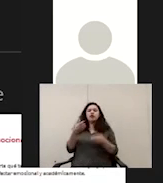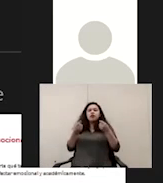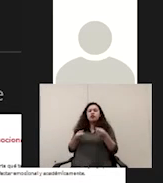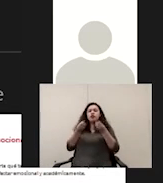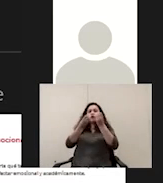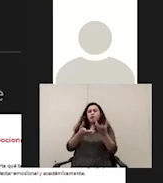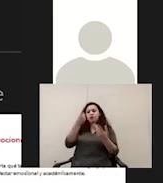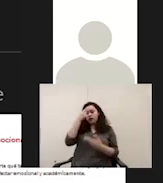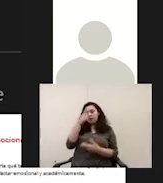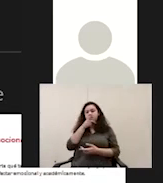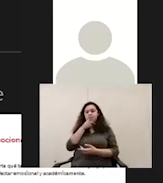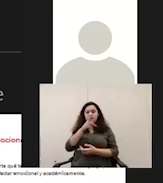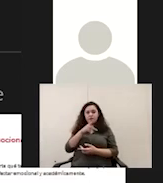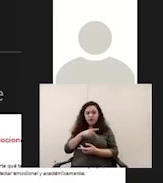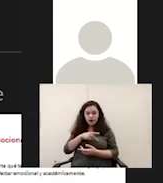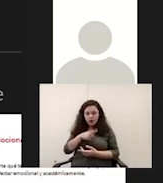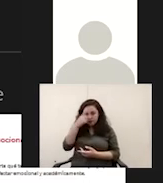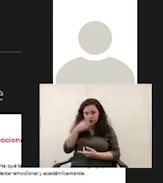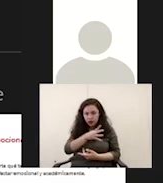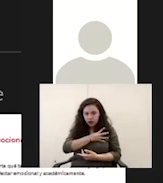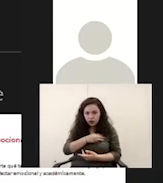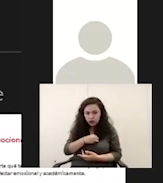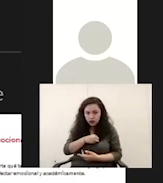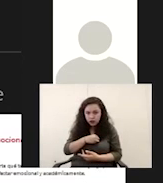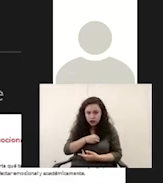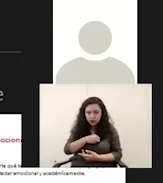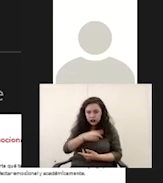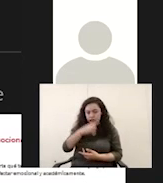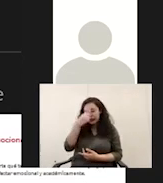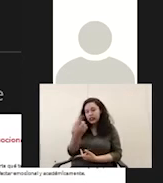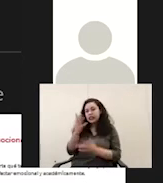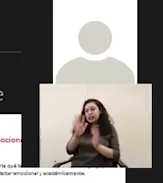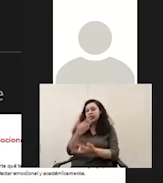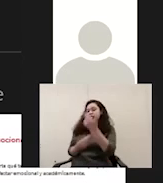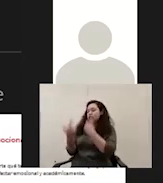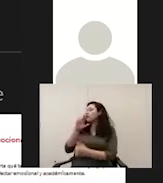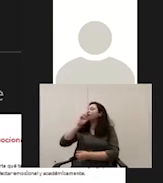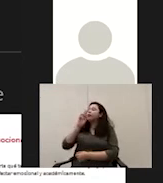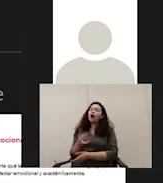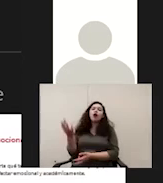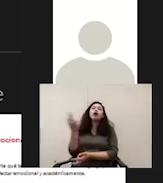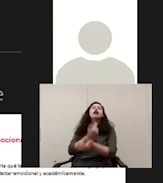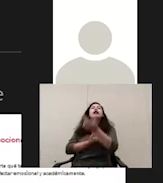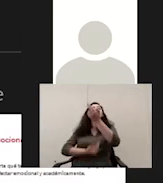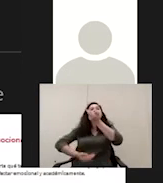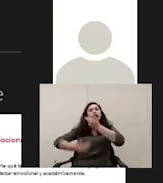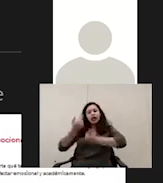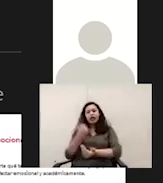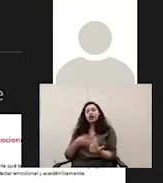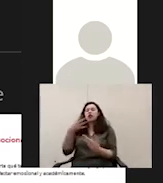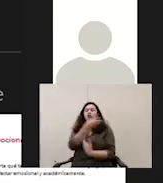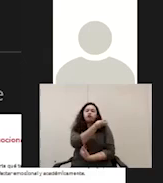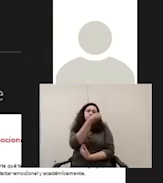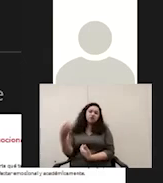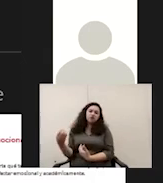papá a los hijos de que el regreso es lo mejor, que el regreso va a ser un regreso ordenado, que